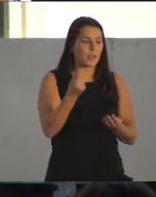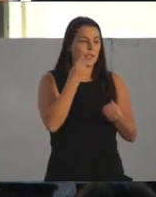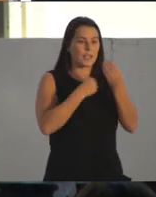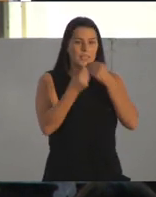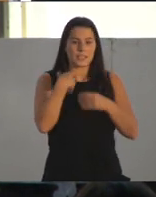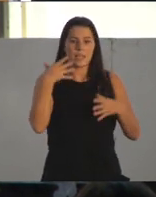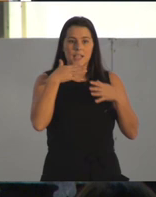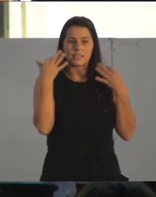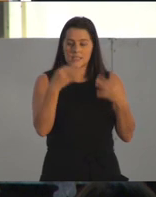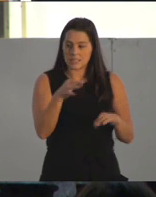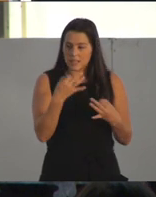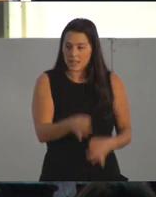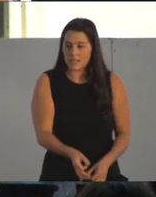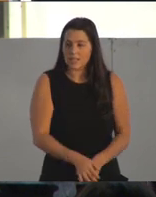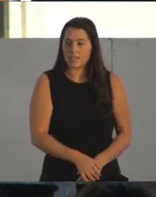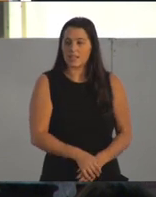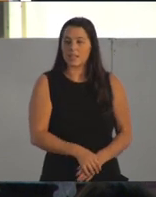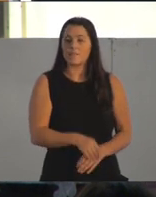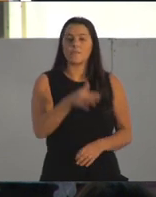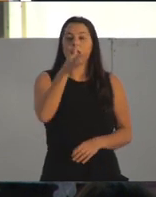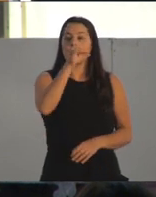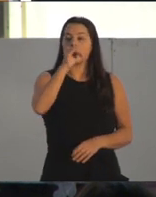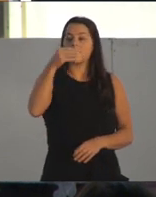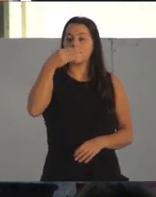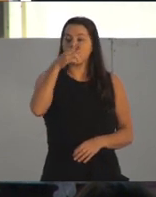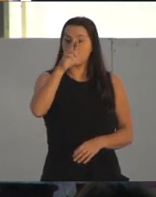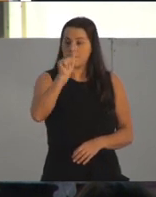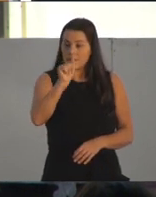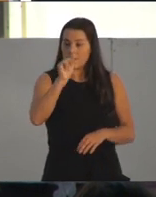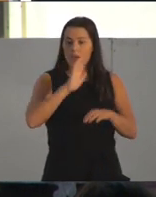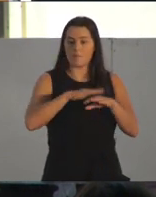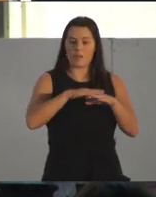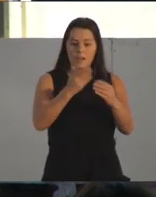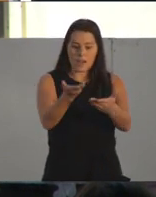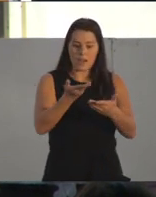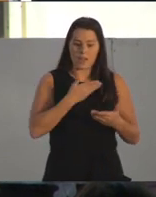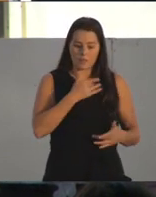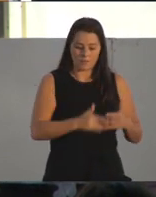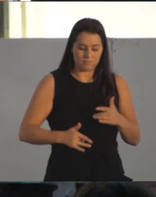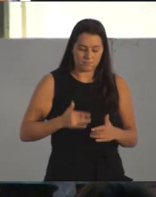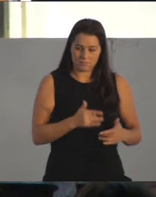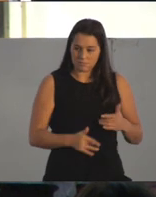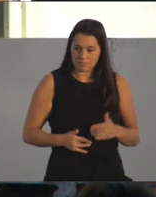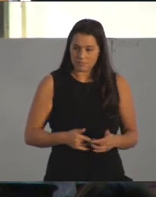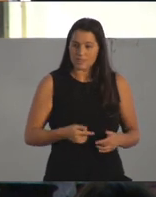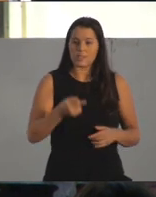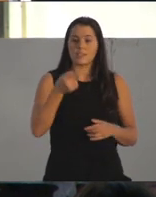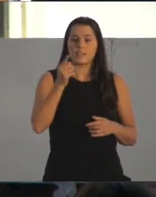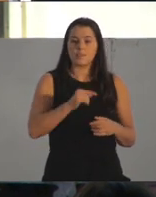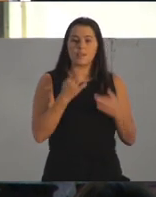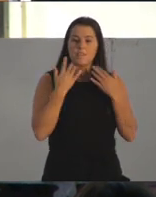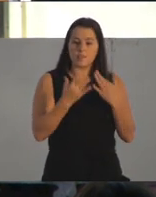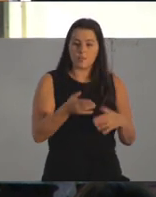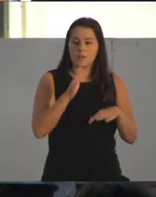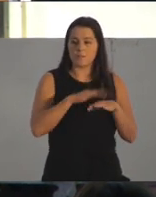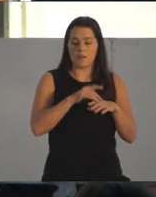tengan fibra para facilitar el estreñimiento y que tengan la viscosidad y la textura más óptima para